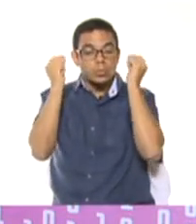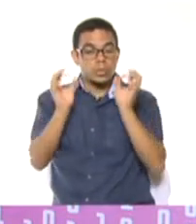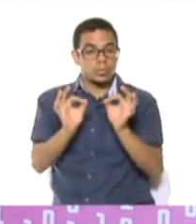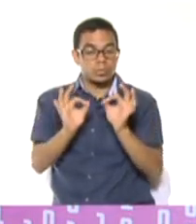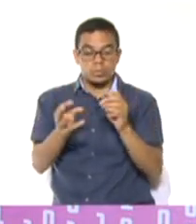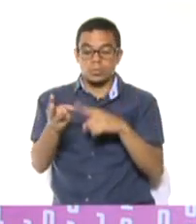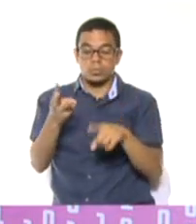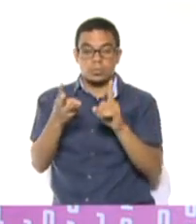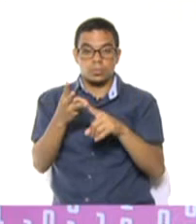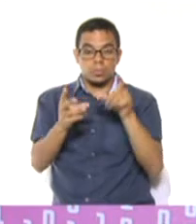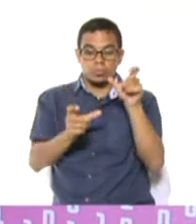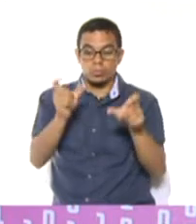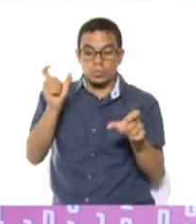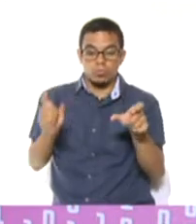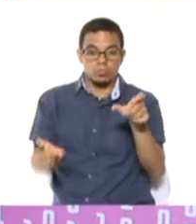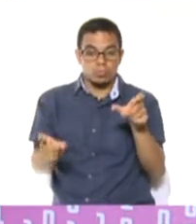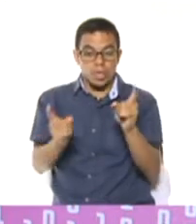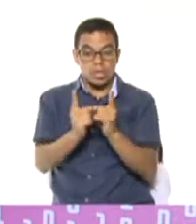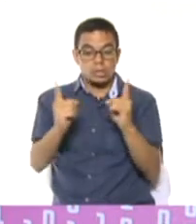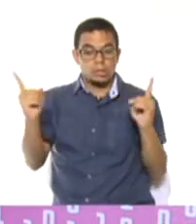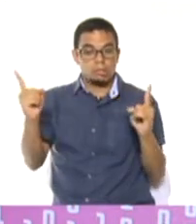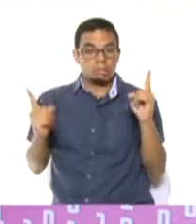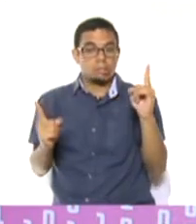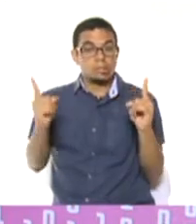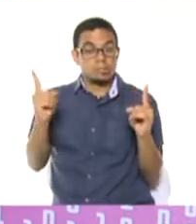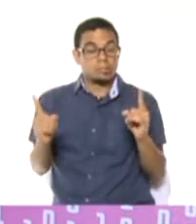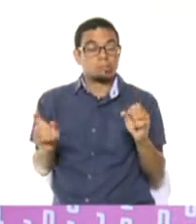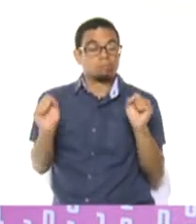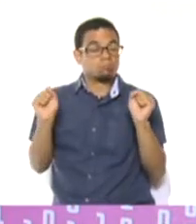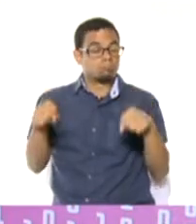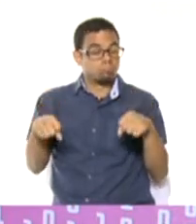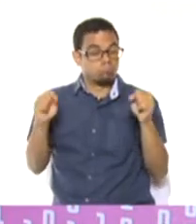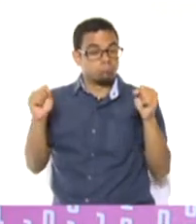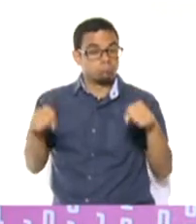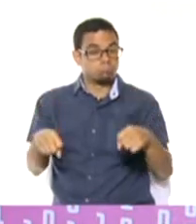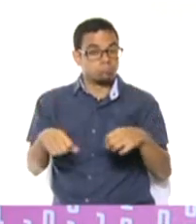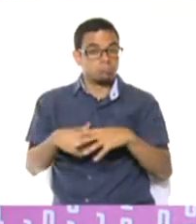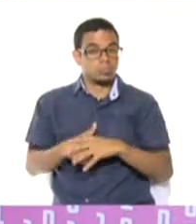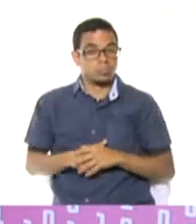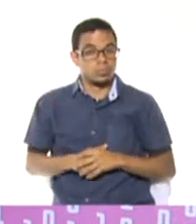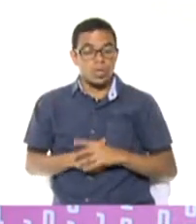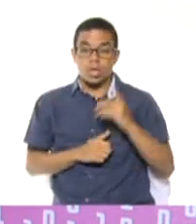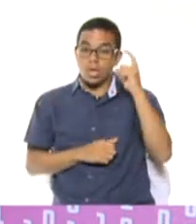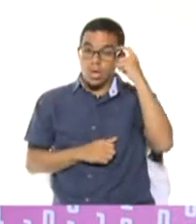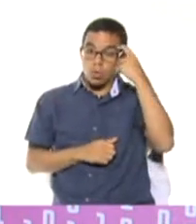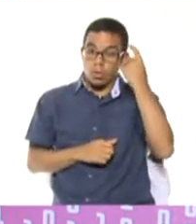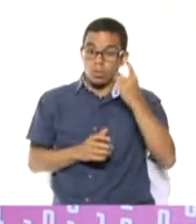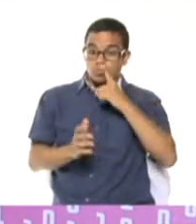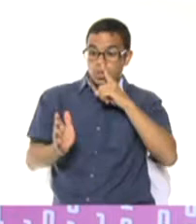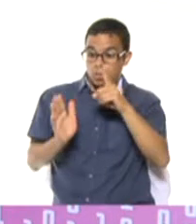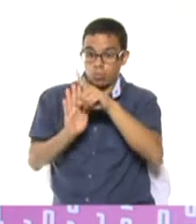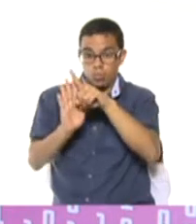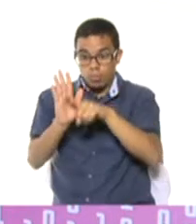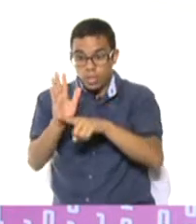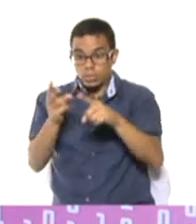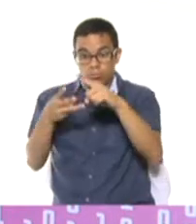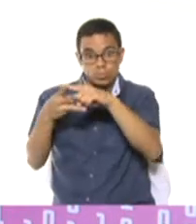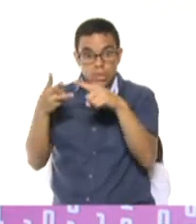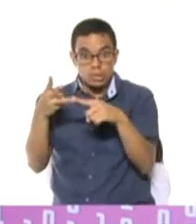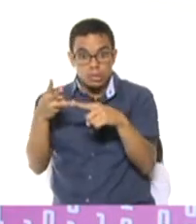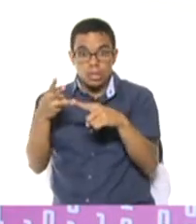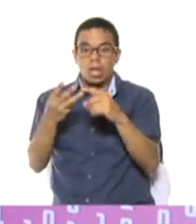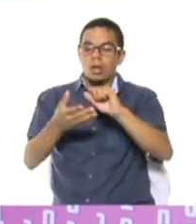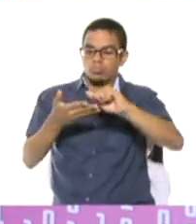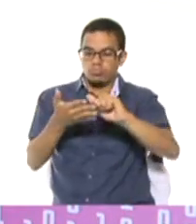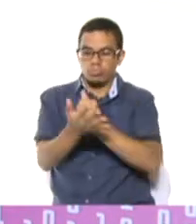mascarilla y, por supuesto, mantener un distanciamiento físico saludable. Recuerden que con ello estaremos contribuyendo en la